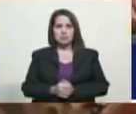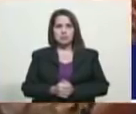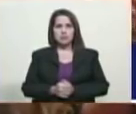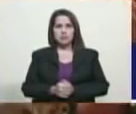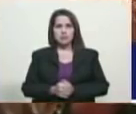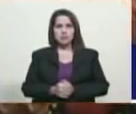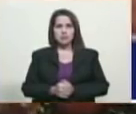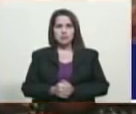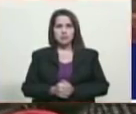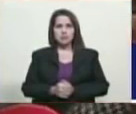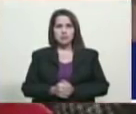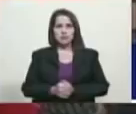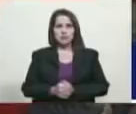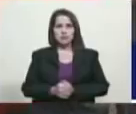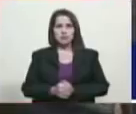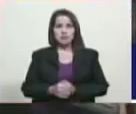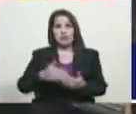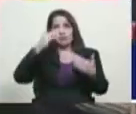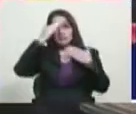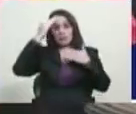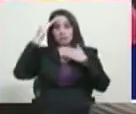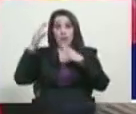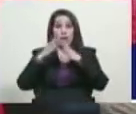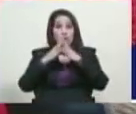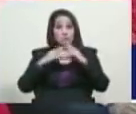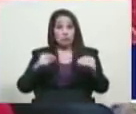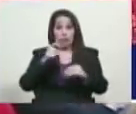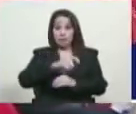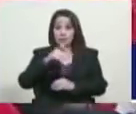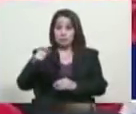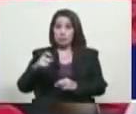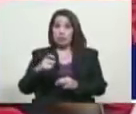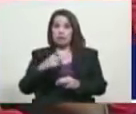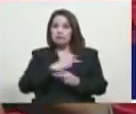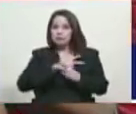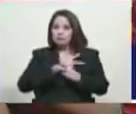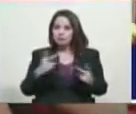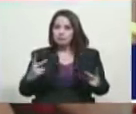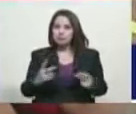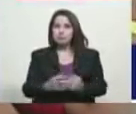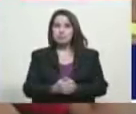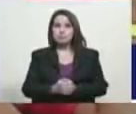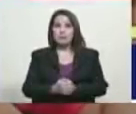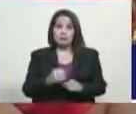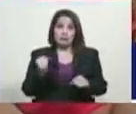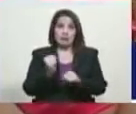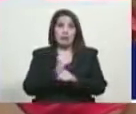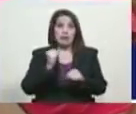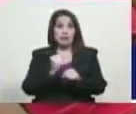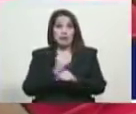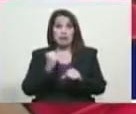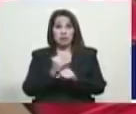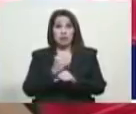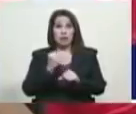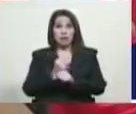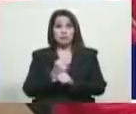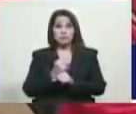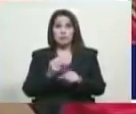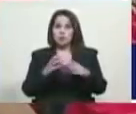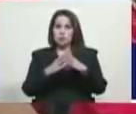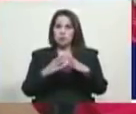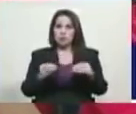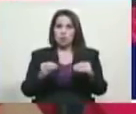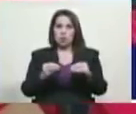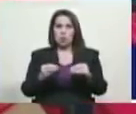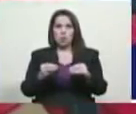Quiero saludar a todos los colaboradores y colaboradoras que trabajan en los espacios,